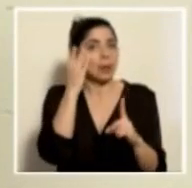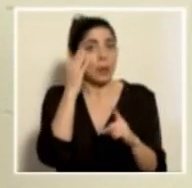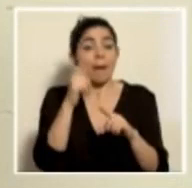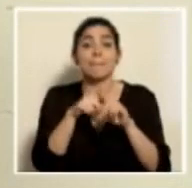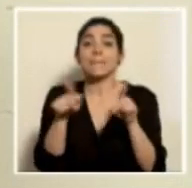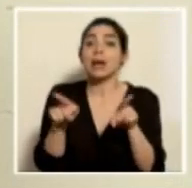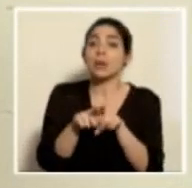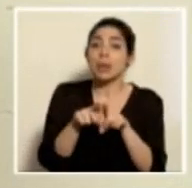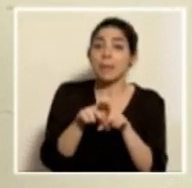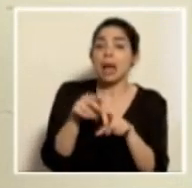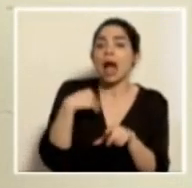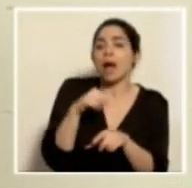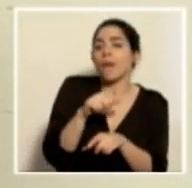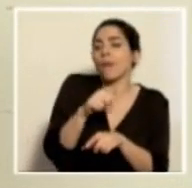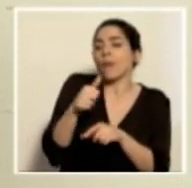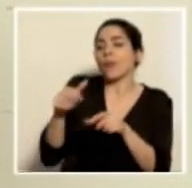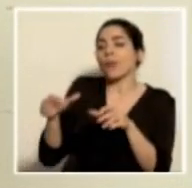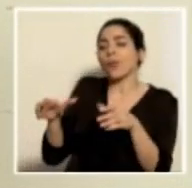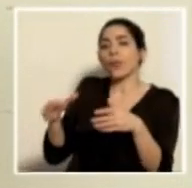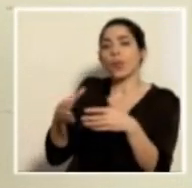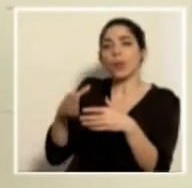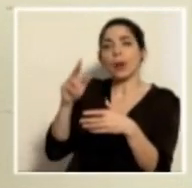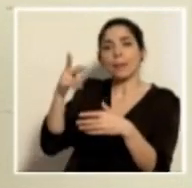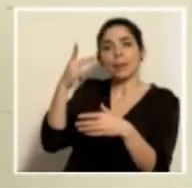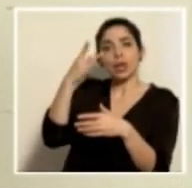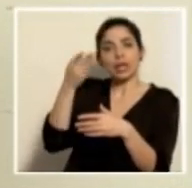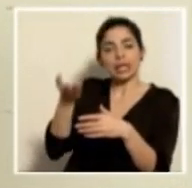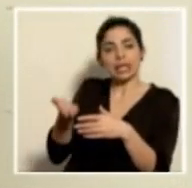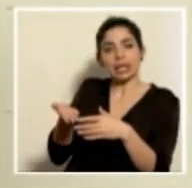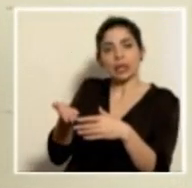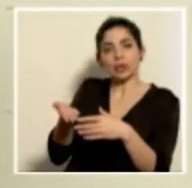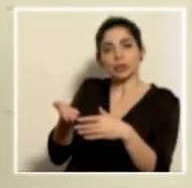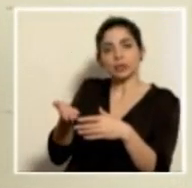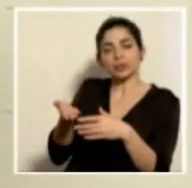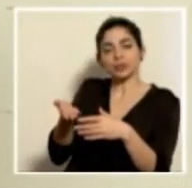Pero también hay un segmento político que